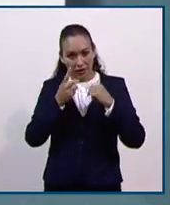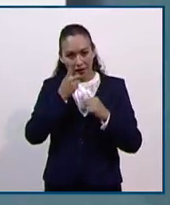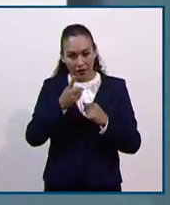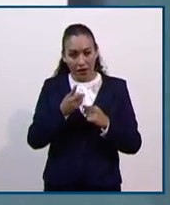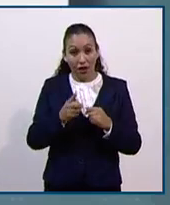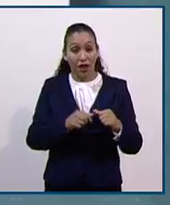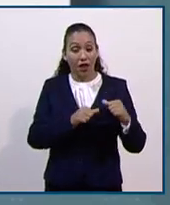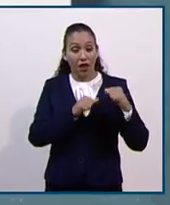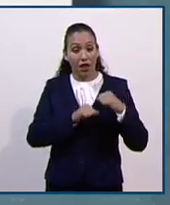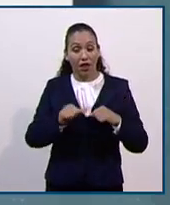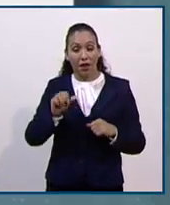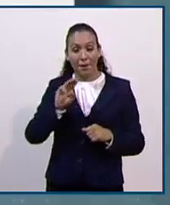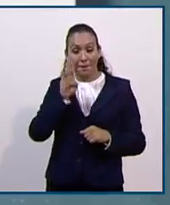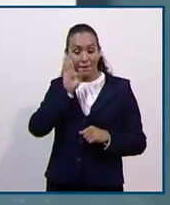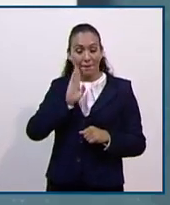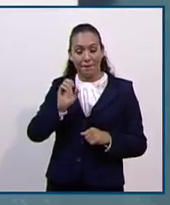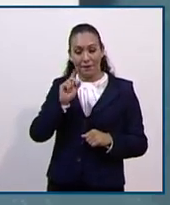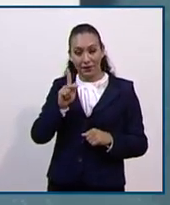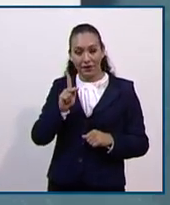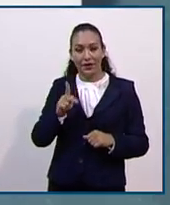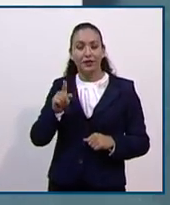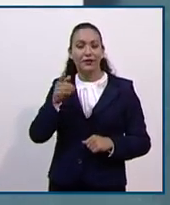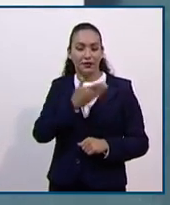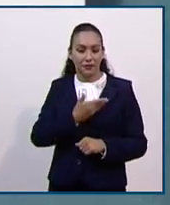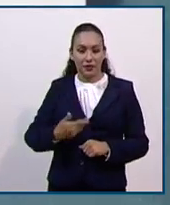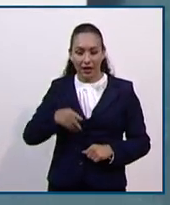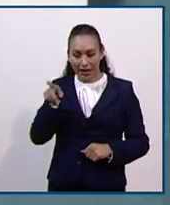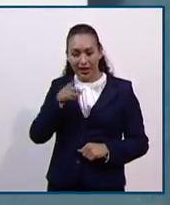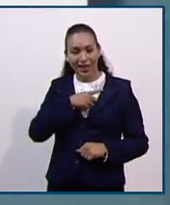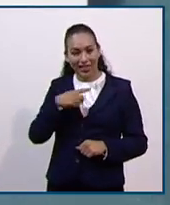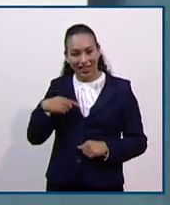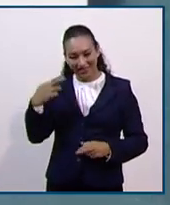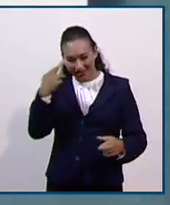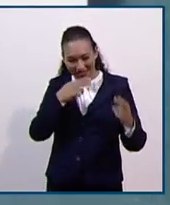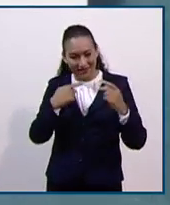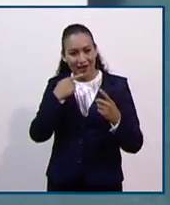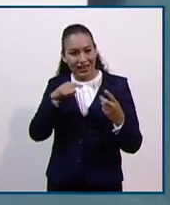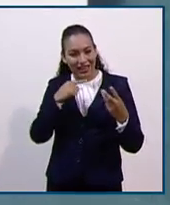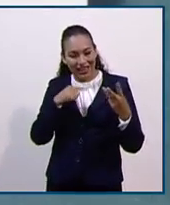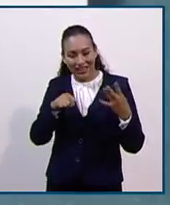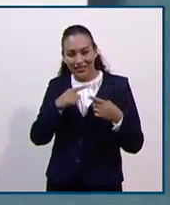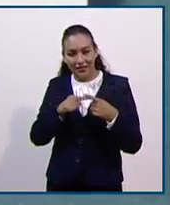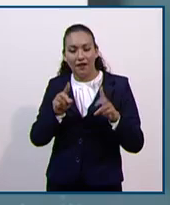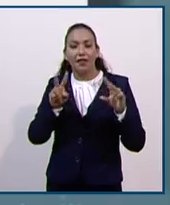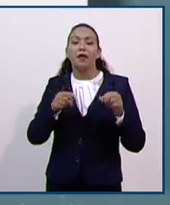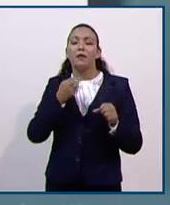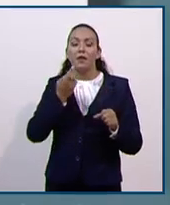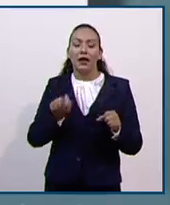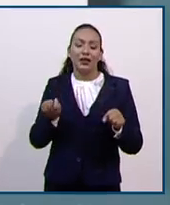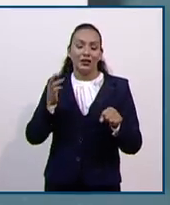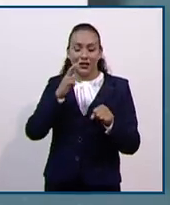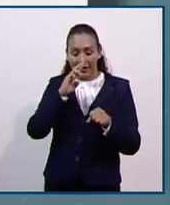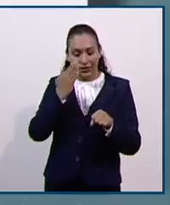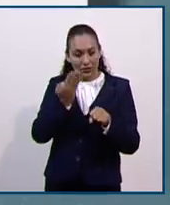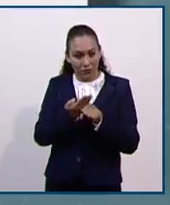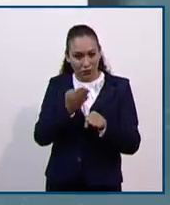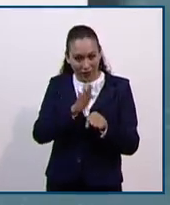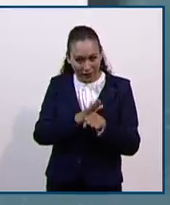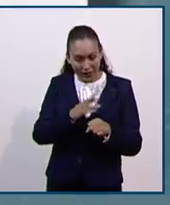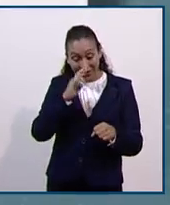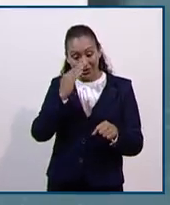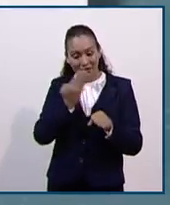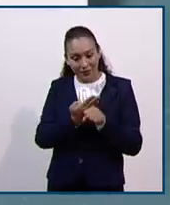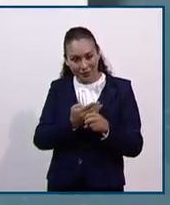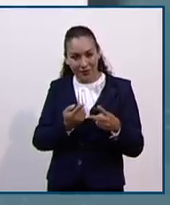de la ministra presidenta pronunciarse sobre la admisibilidad de las quejas relacionadas con responsabilidades administrativas de